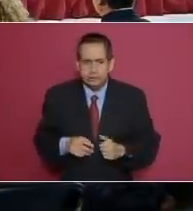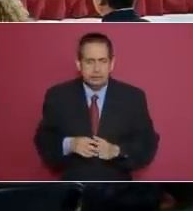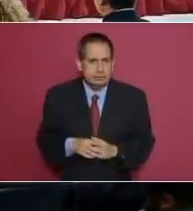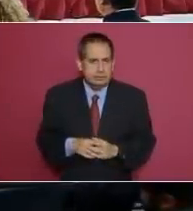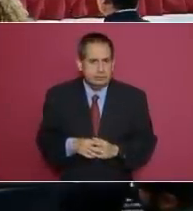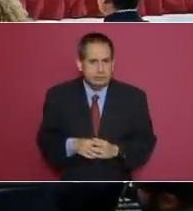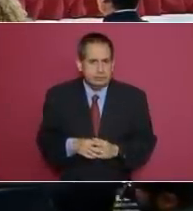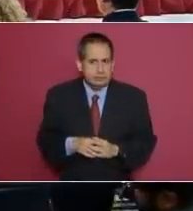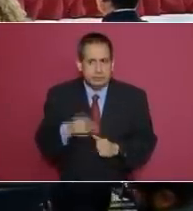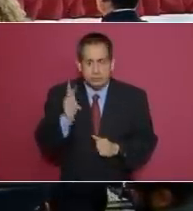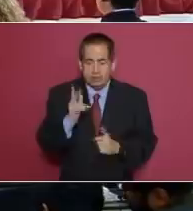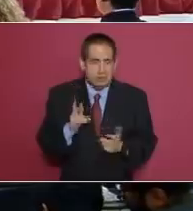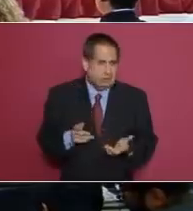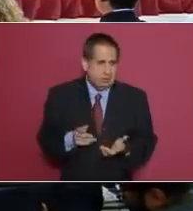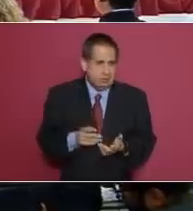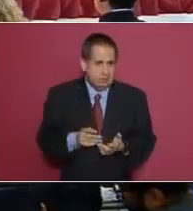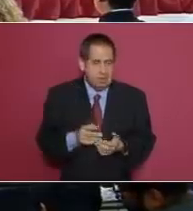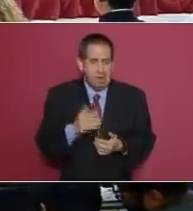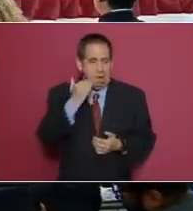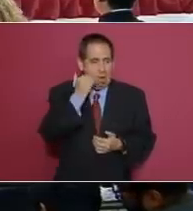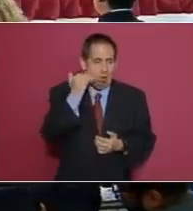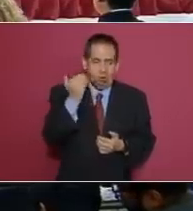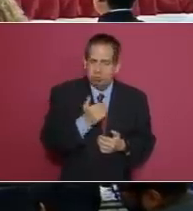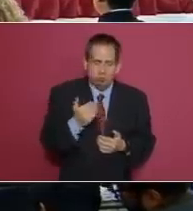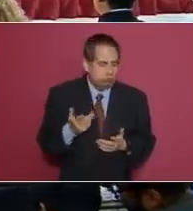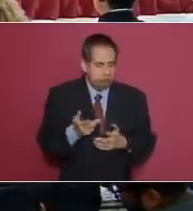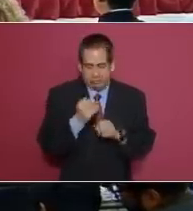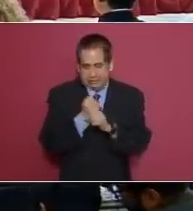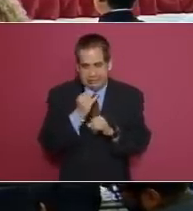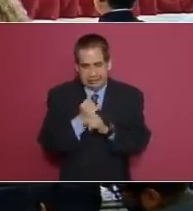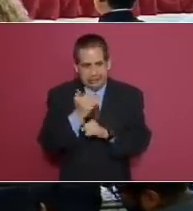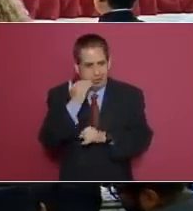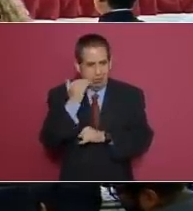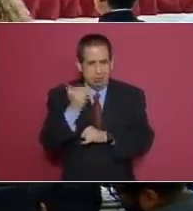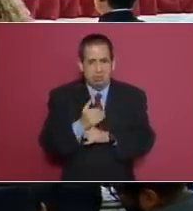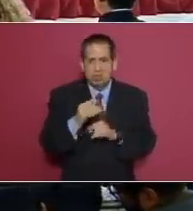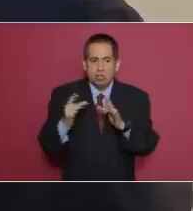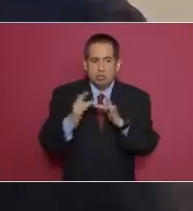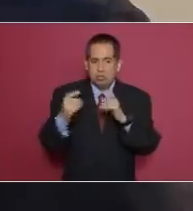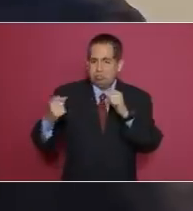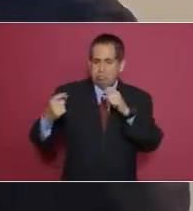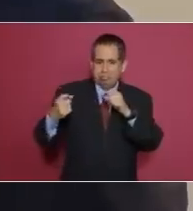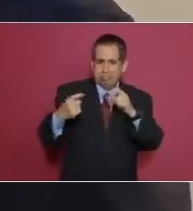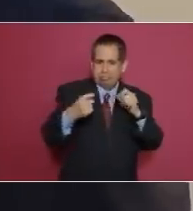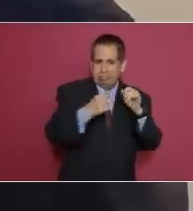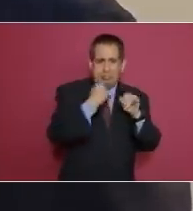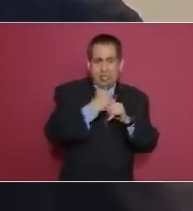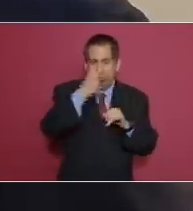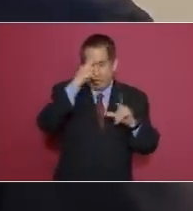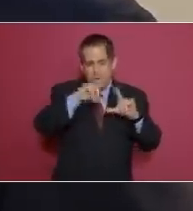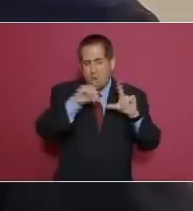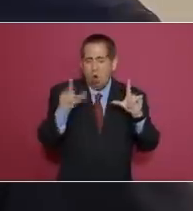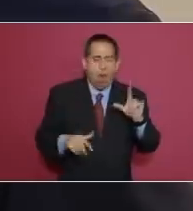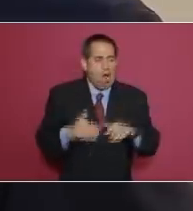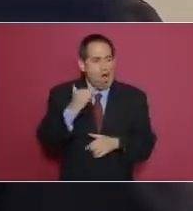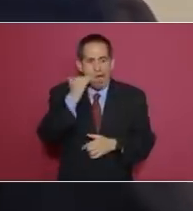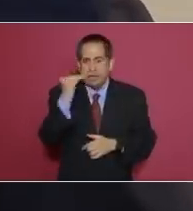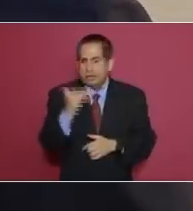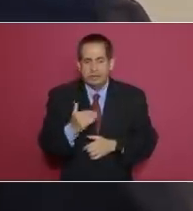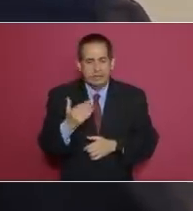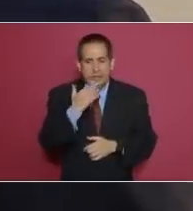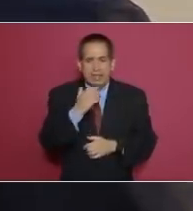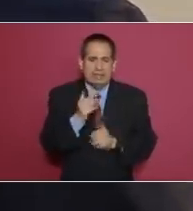pero está muy deficiente el sistema de comunicación de Internet en México,